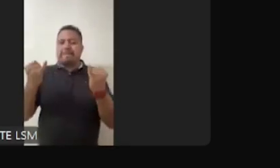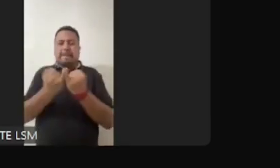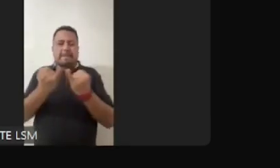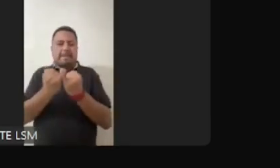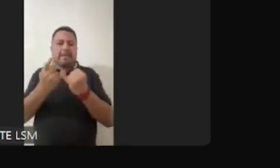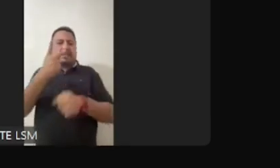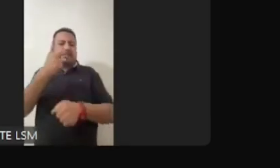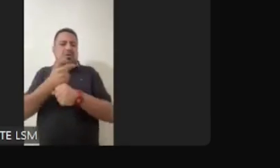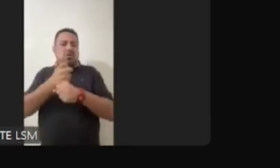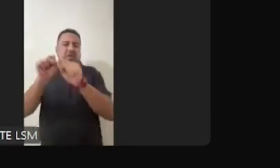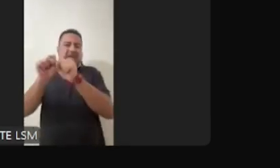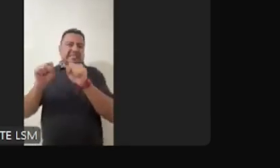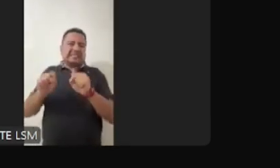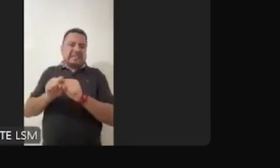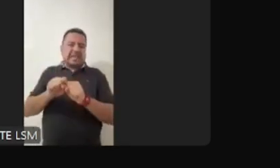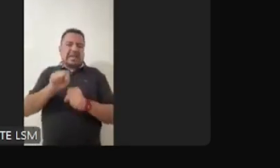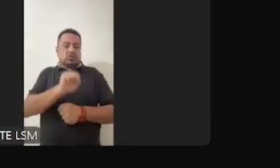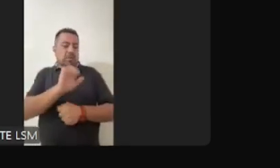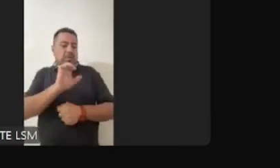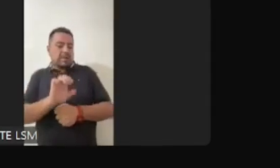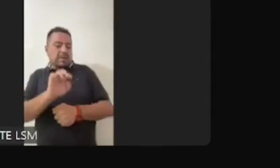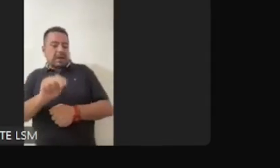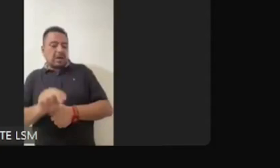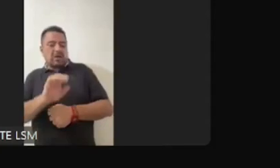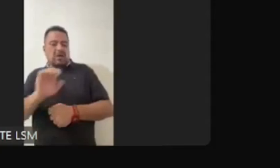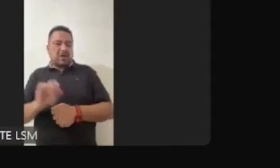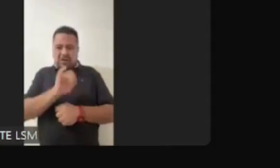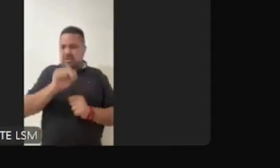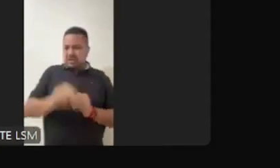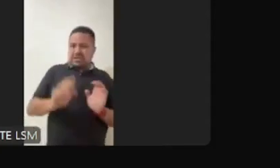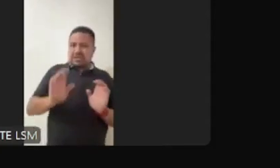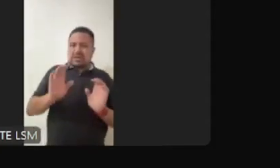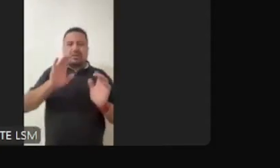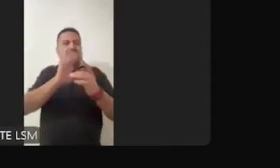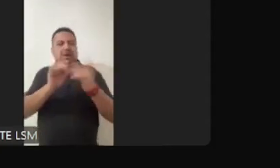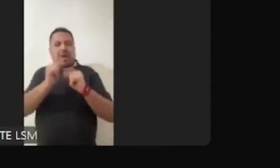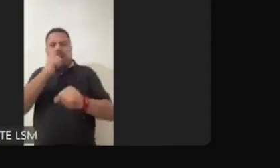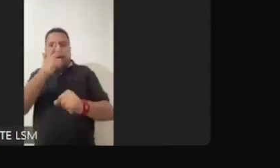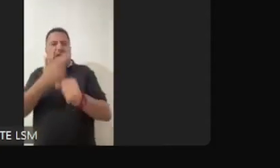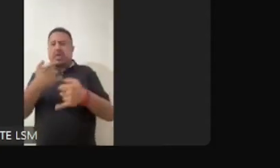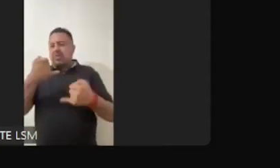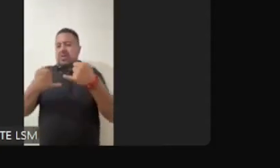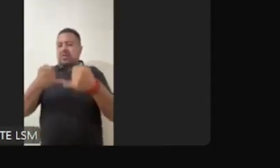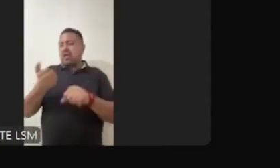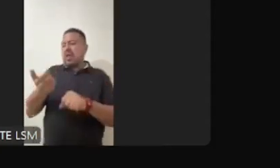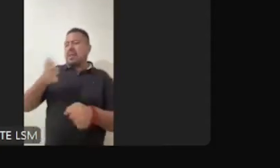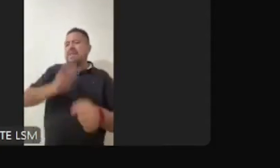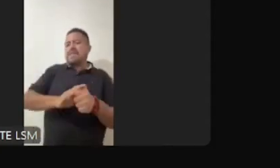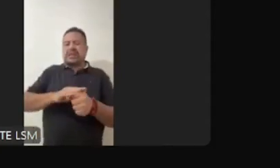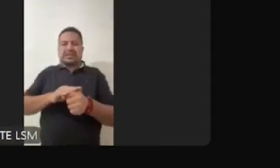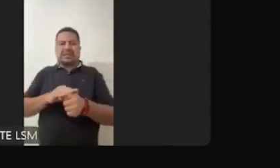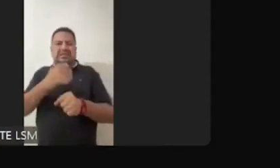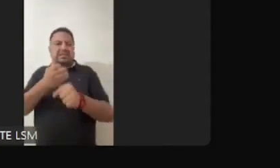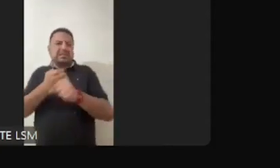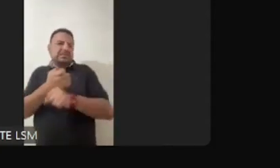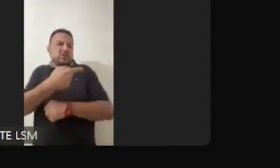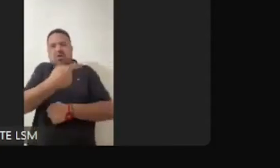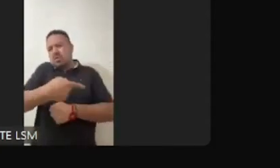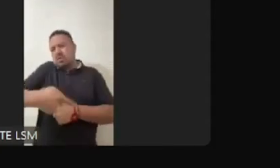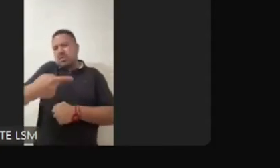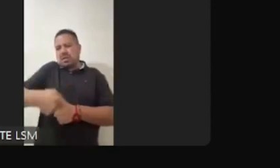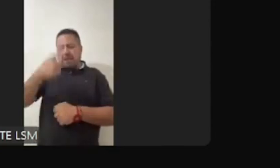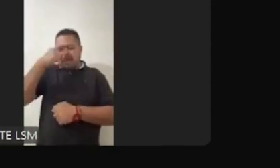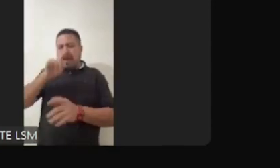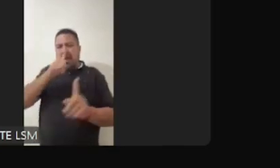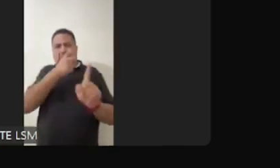sala de la suprema corte de justicia de la nación determinó la competencia de los tribunales administrativos locales para dirimir este